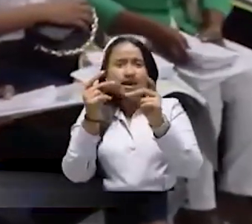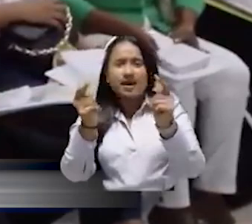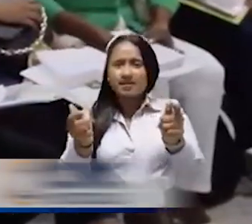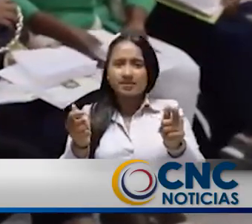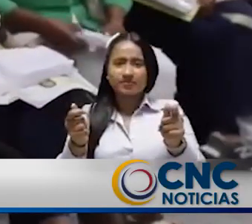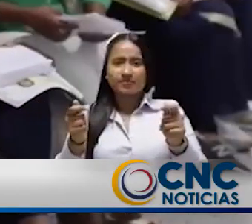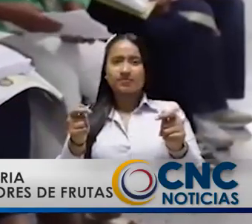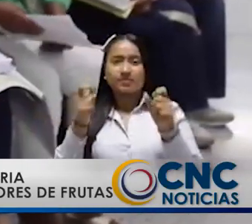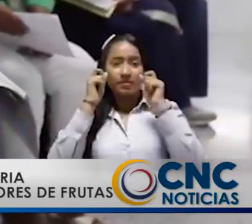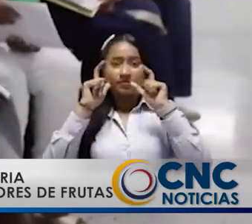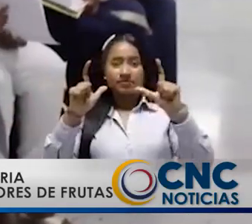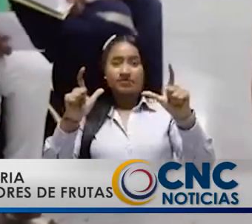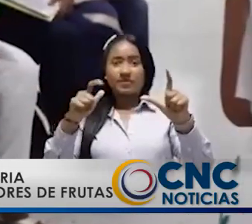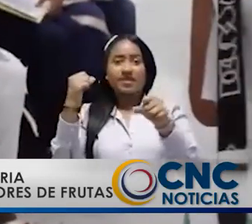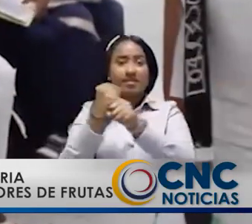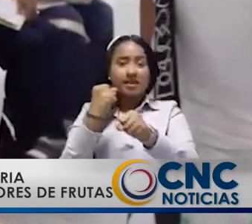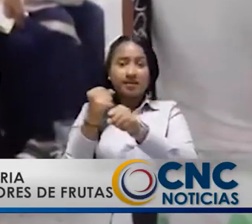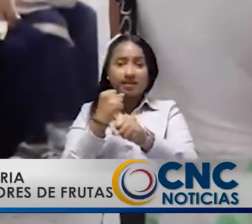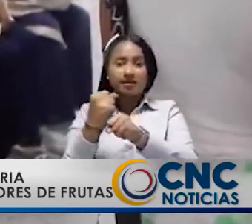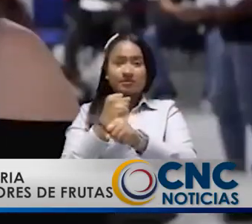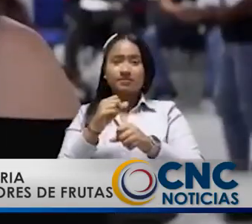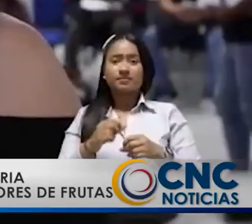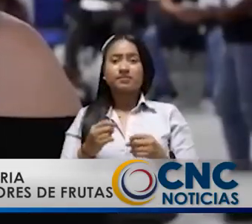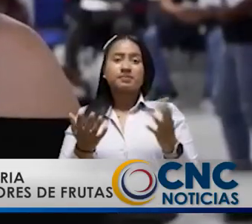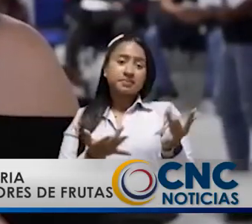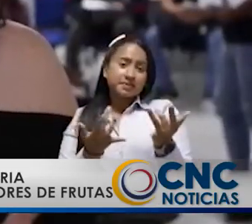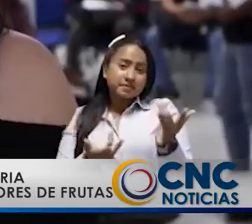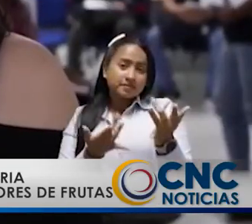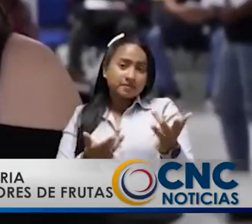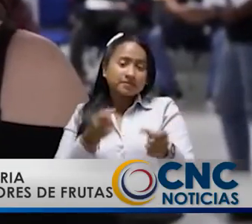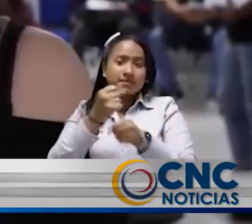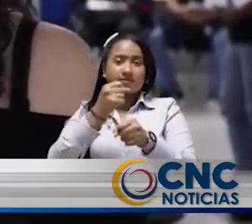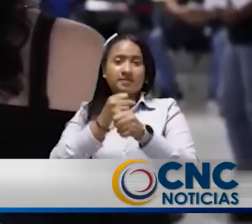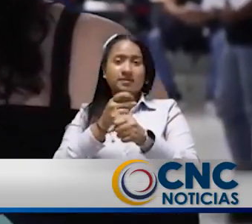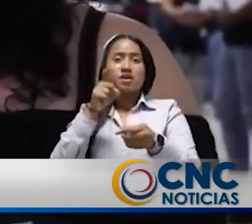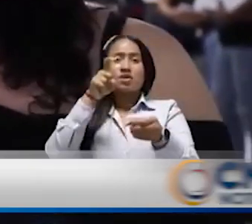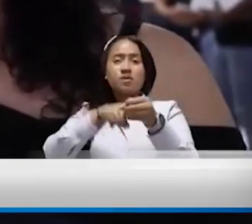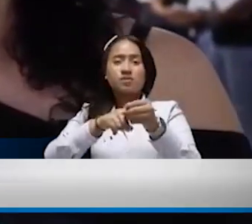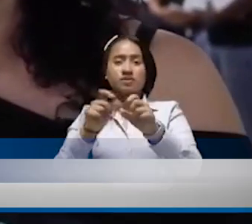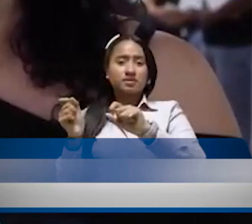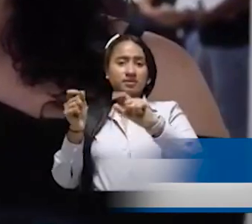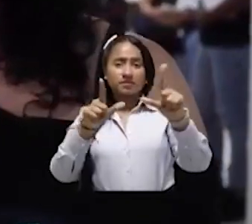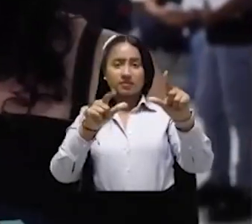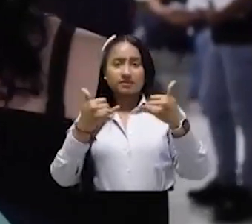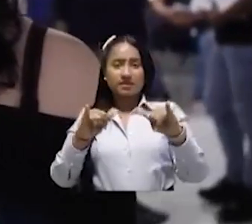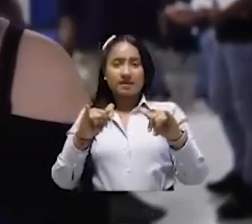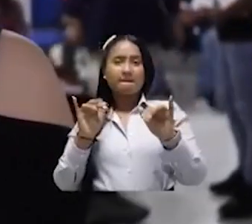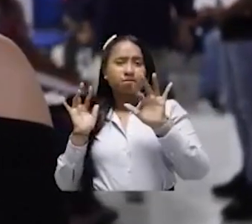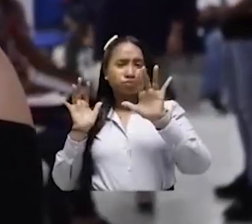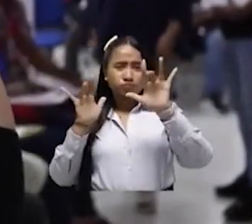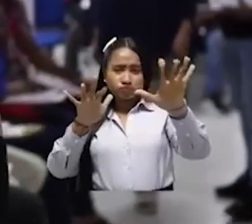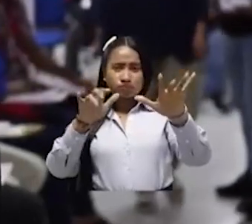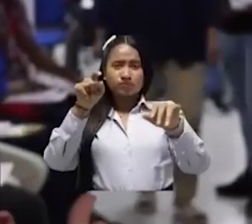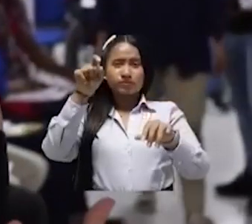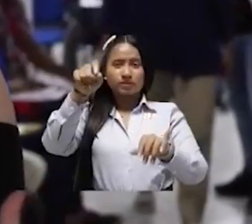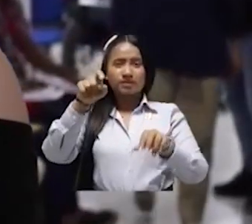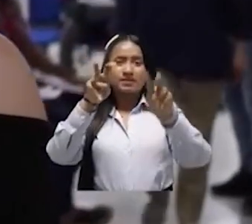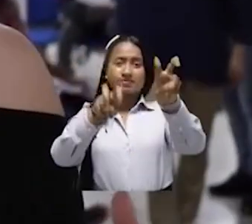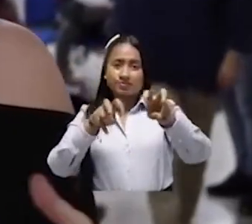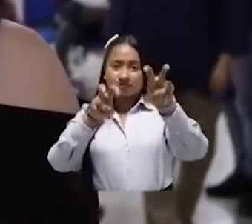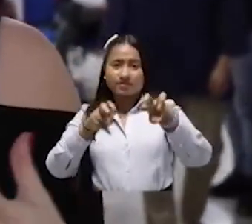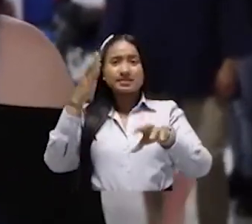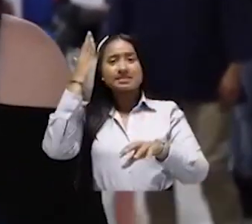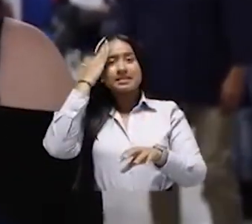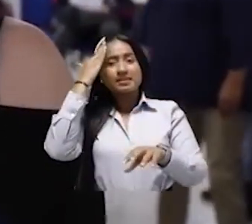ha sido rápida. Y yo creo que pues la gente está dispuesta, ¿no?, ya espera estas oportunidades para ir a trabajar